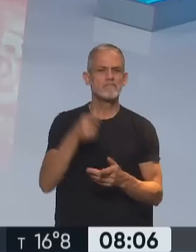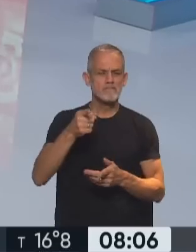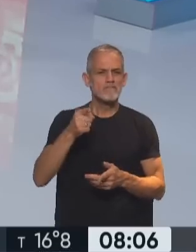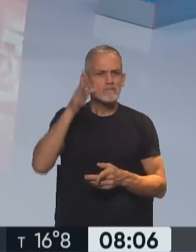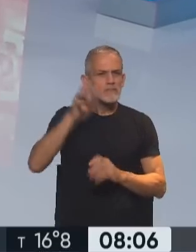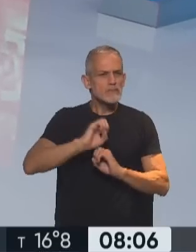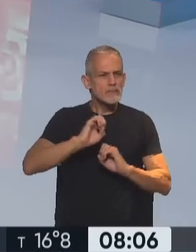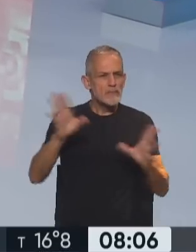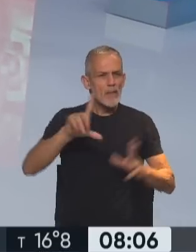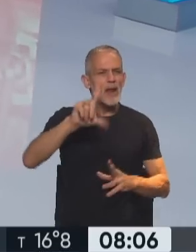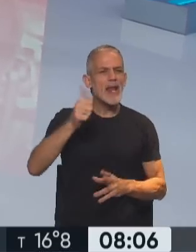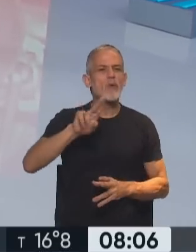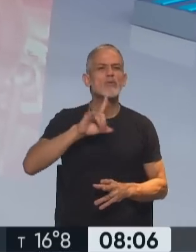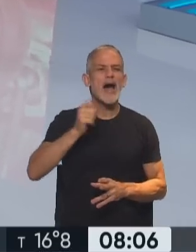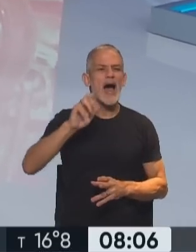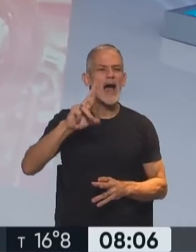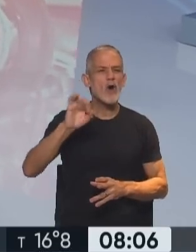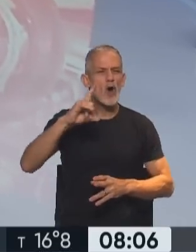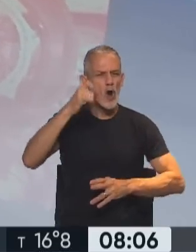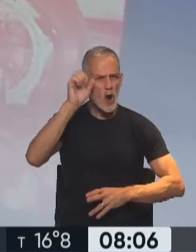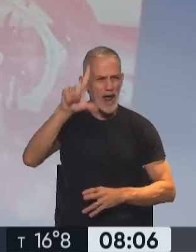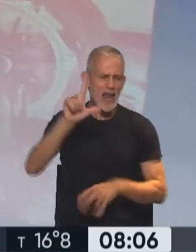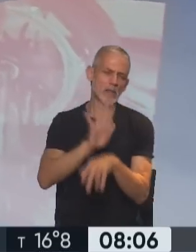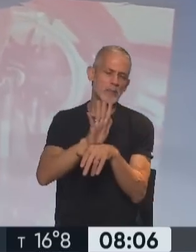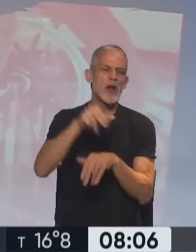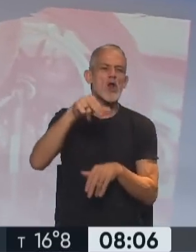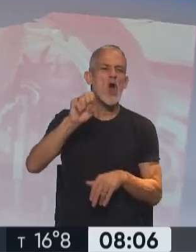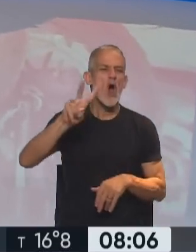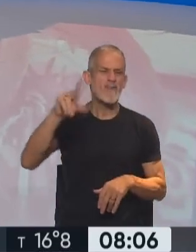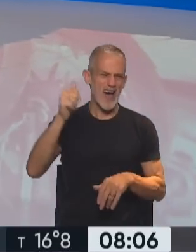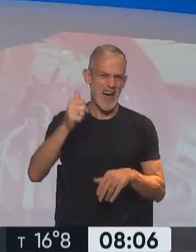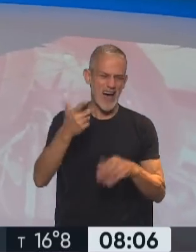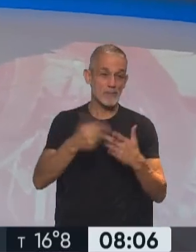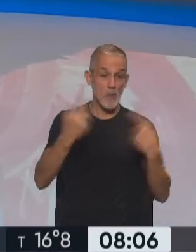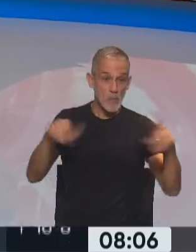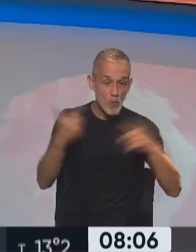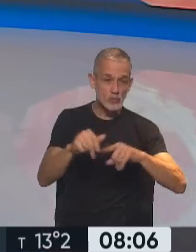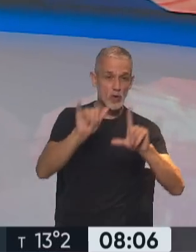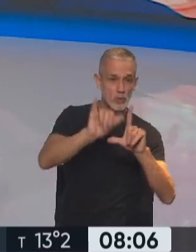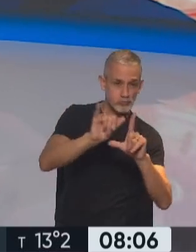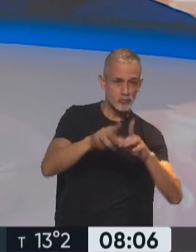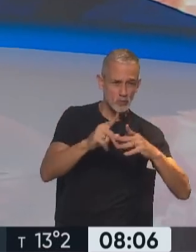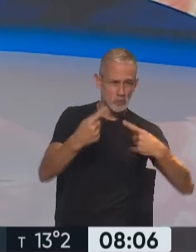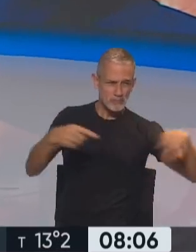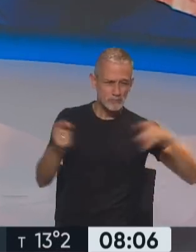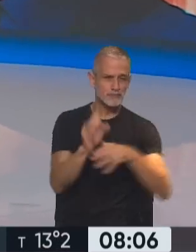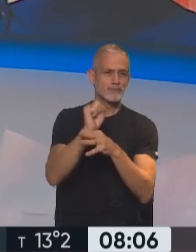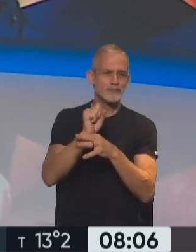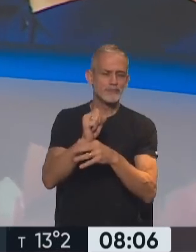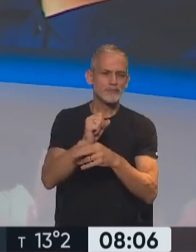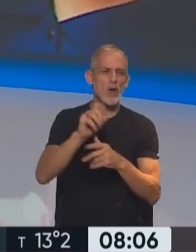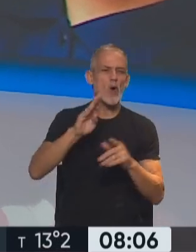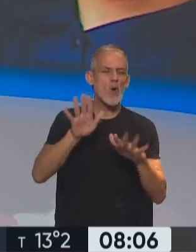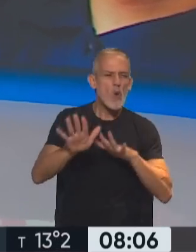sabe estado lautaro coronel conocido como el no va a través de redes sociales es músico otra pero uno de los representantes de la comunidad